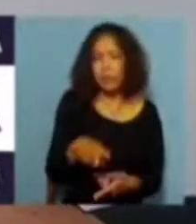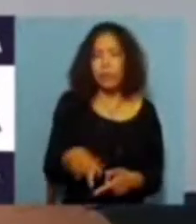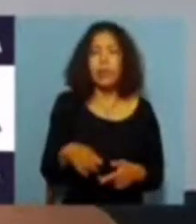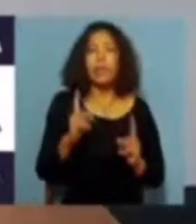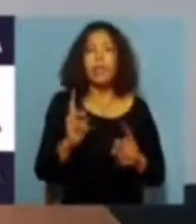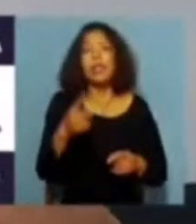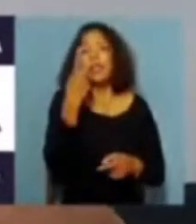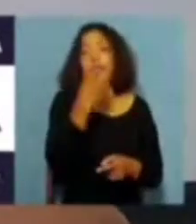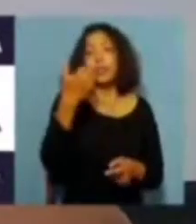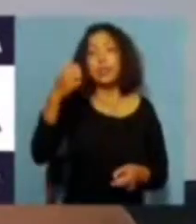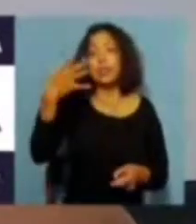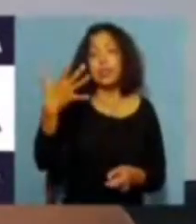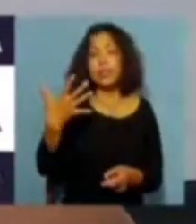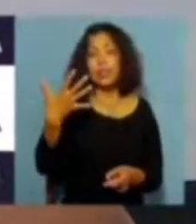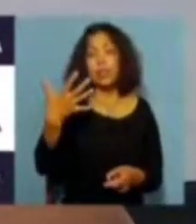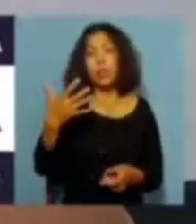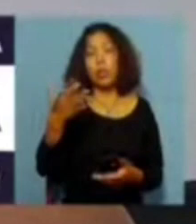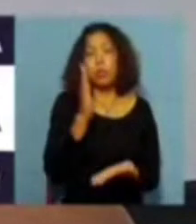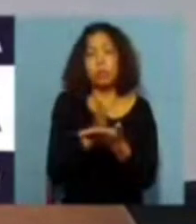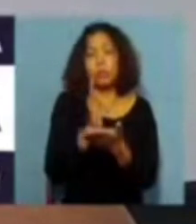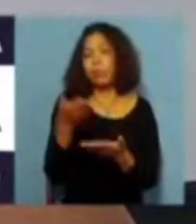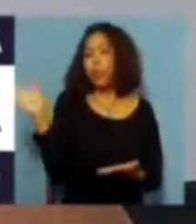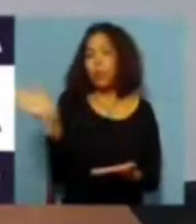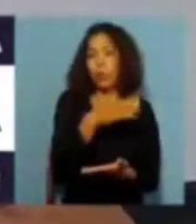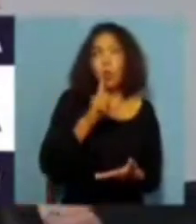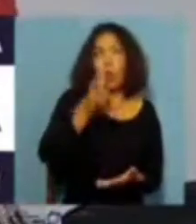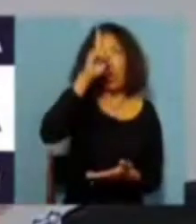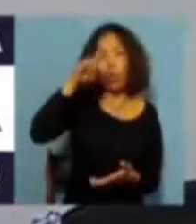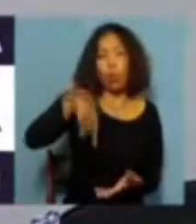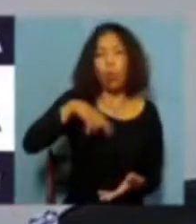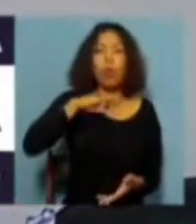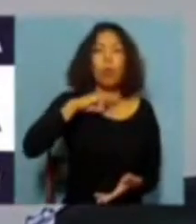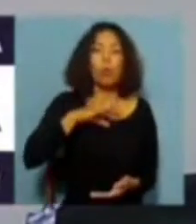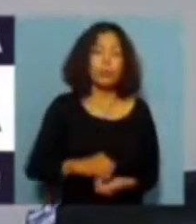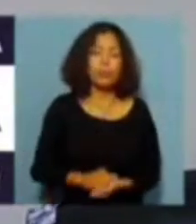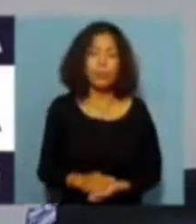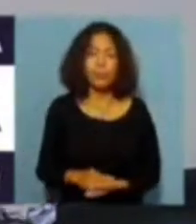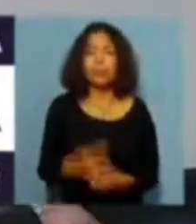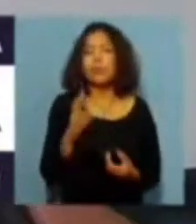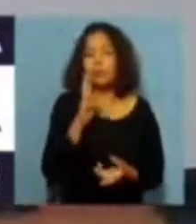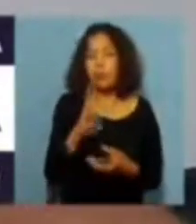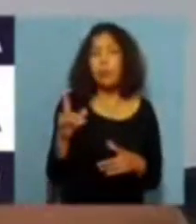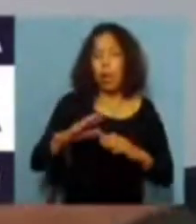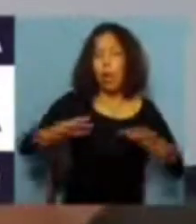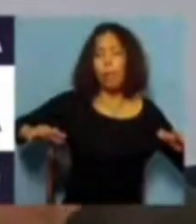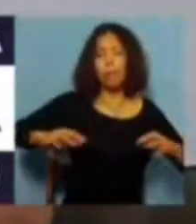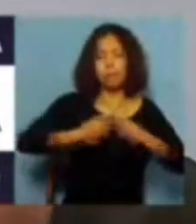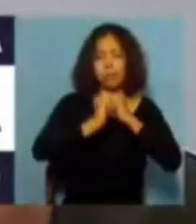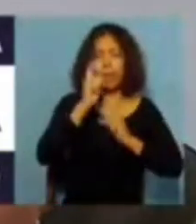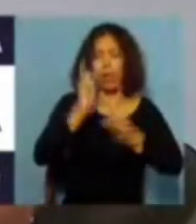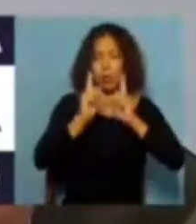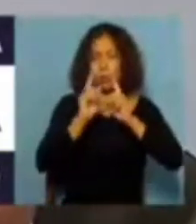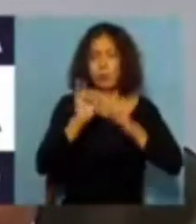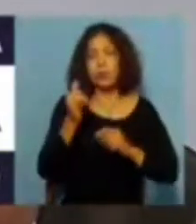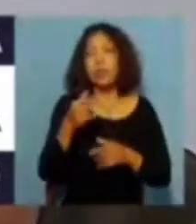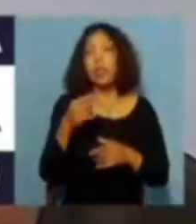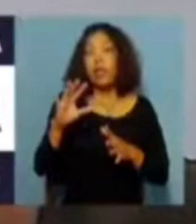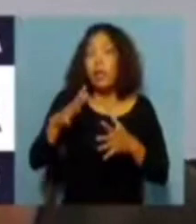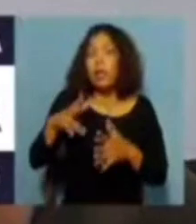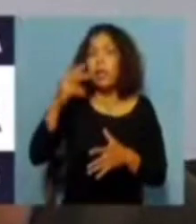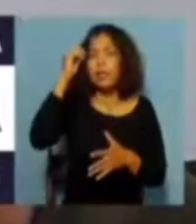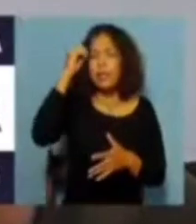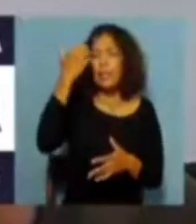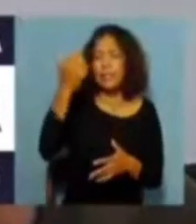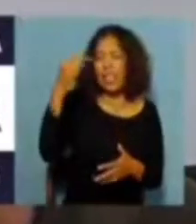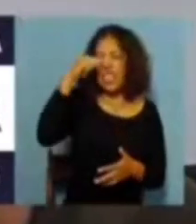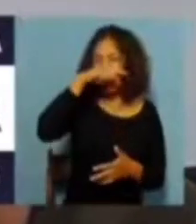que se han realizado en toda la provincia, ¿no? Bueno, ¿esto ha generado algunos accidentes de tránsito? Sí, han habido más de 37